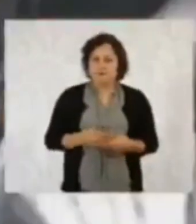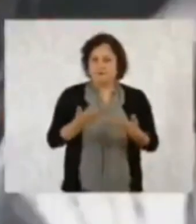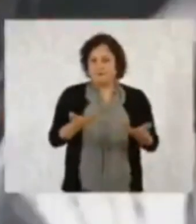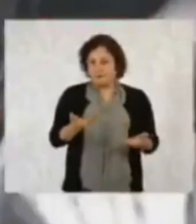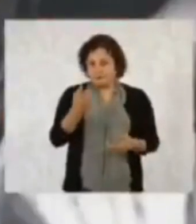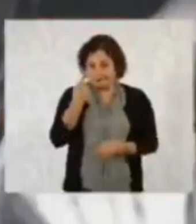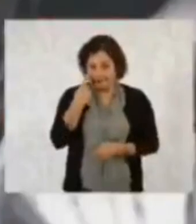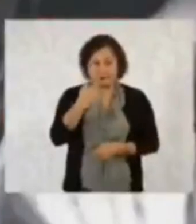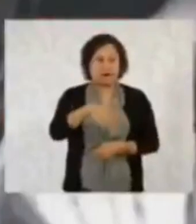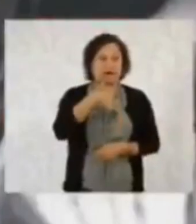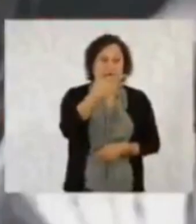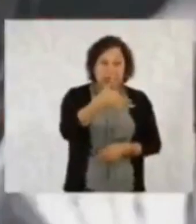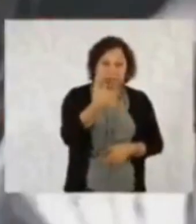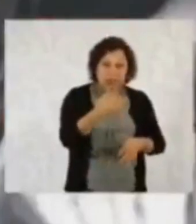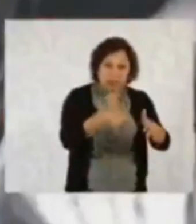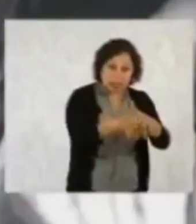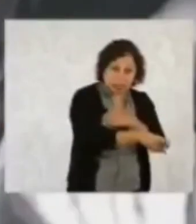vinculado con